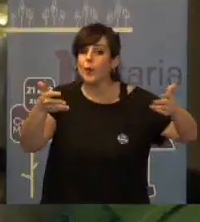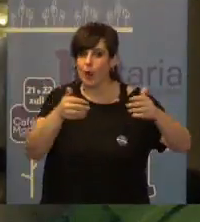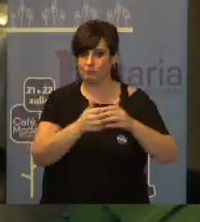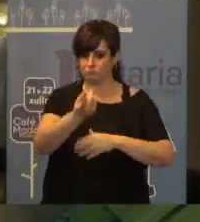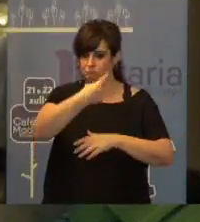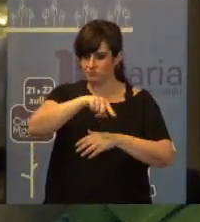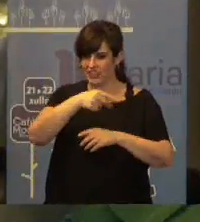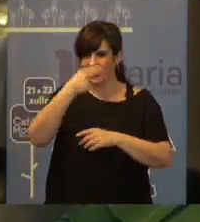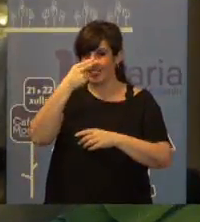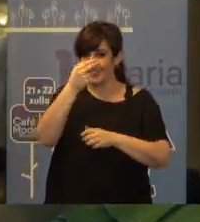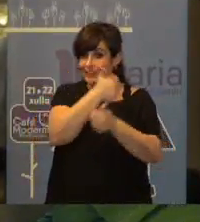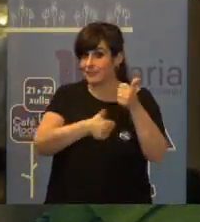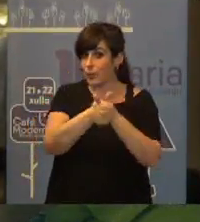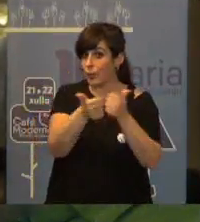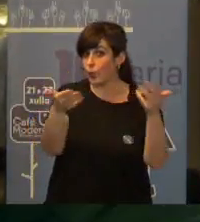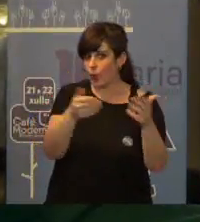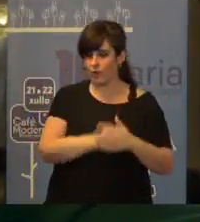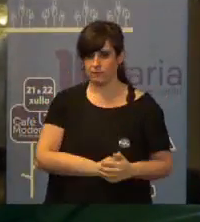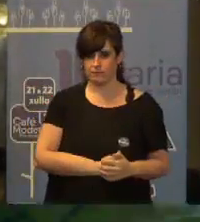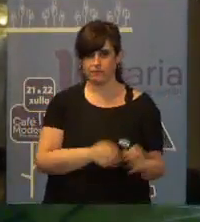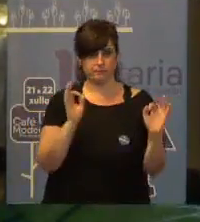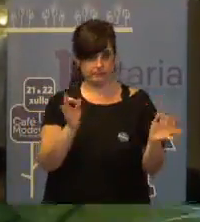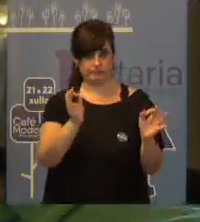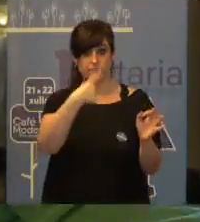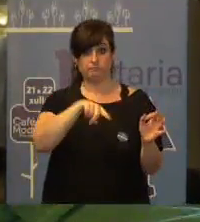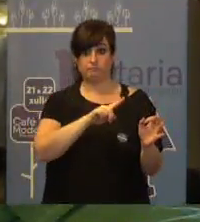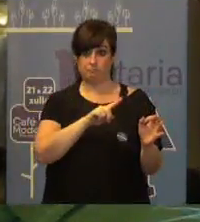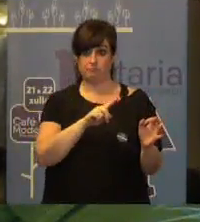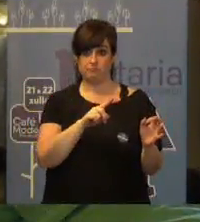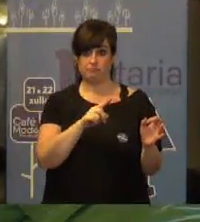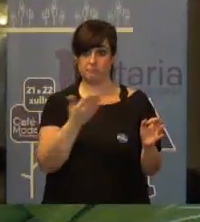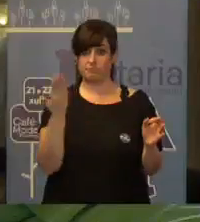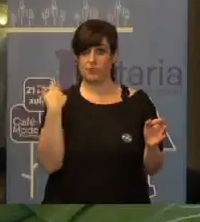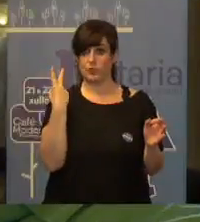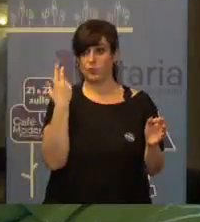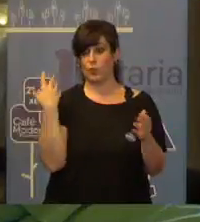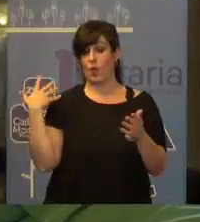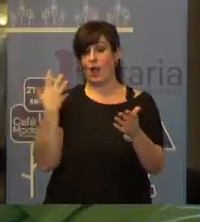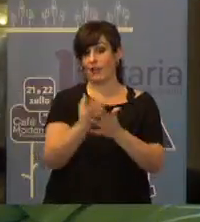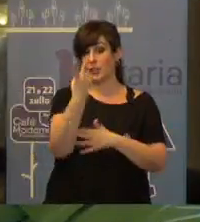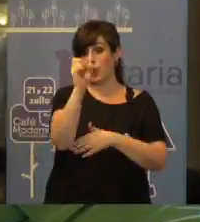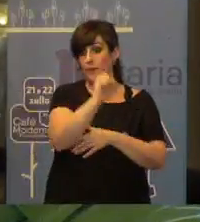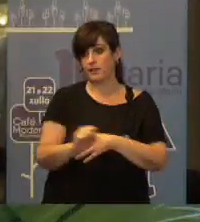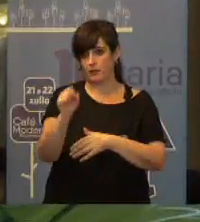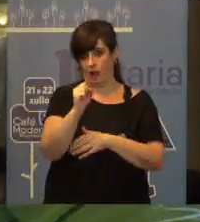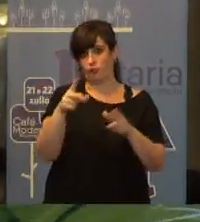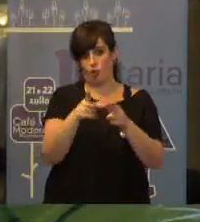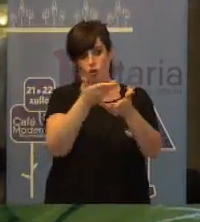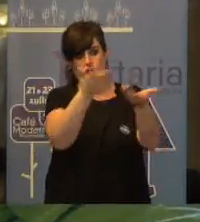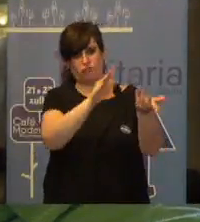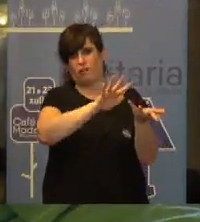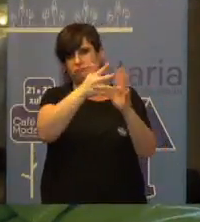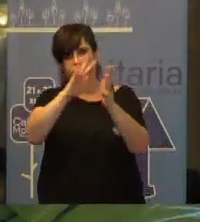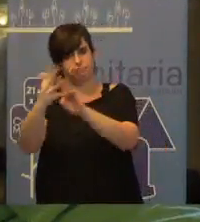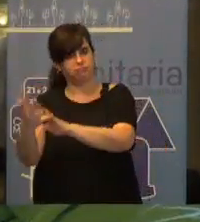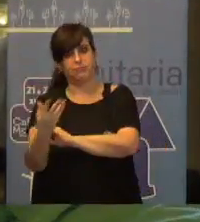mover. É certo que nos últimos 20 anos se han producido cambios moi grandes nas sociedades.